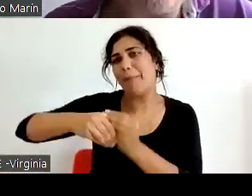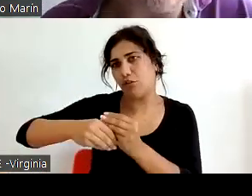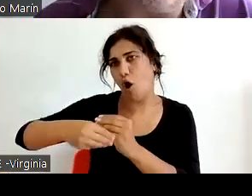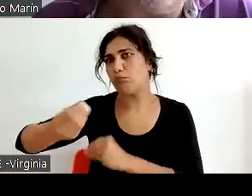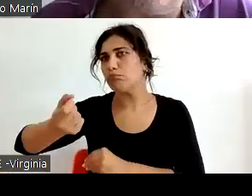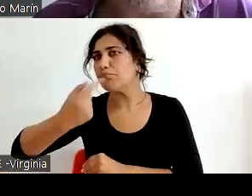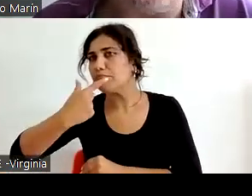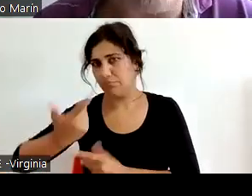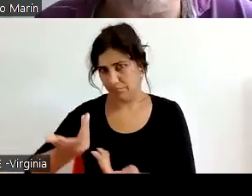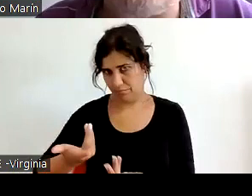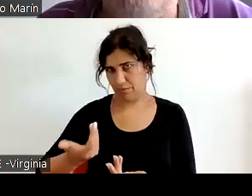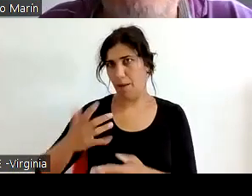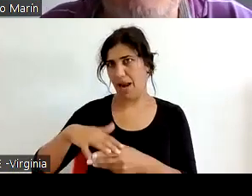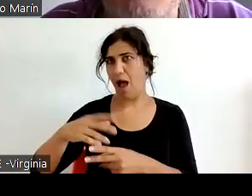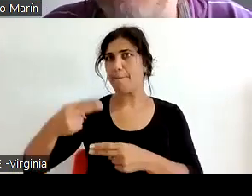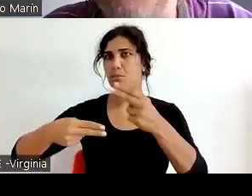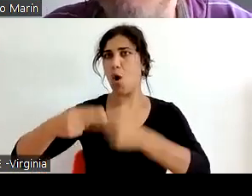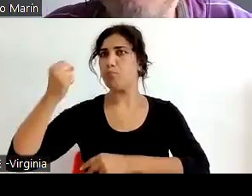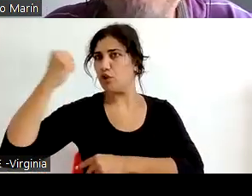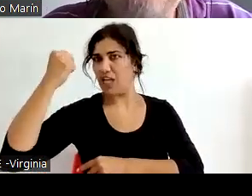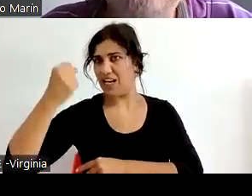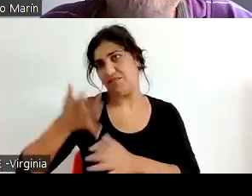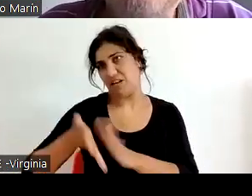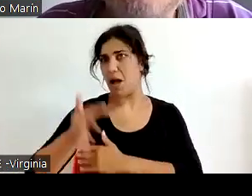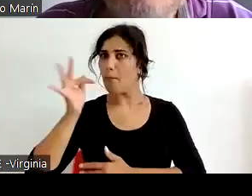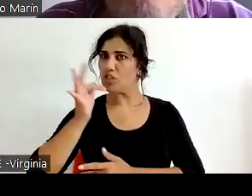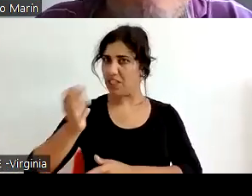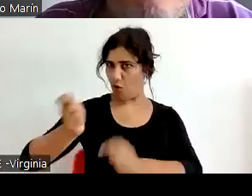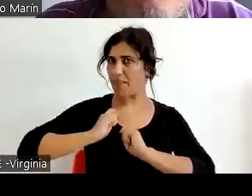aumento de aporte de proteína puede venir muy bien.